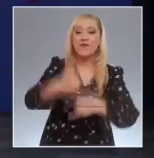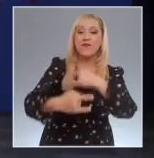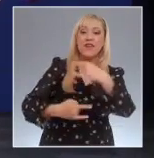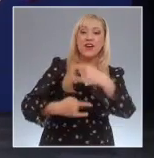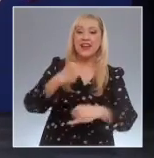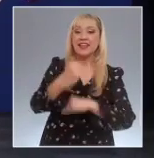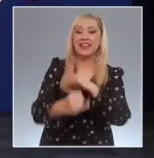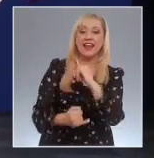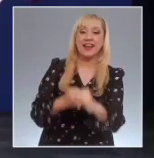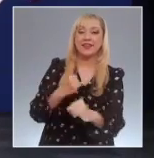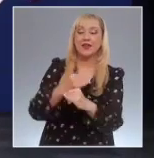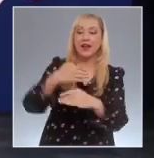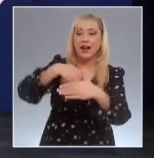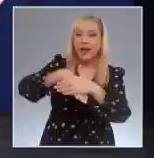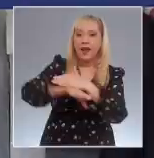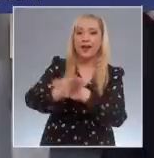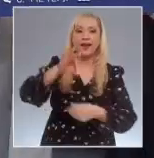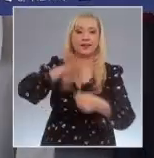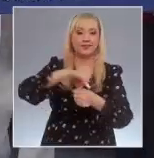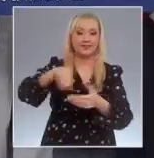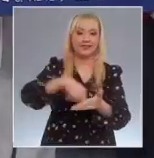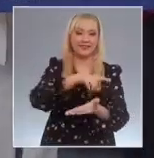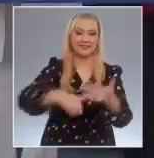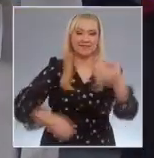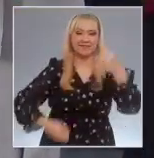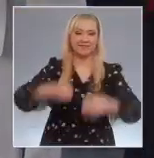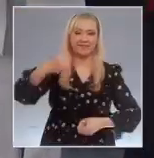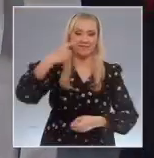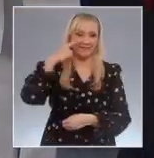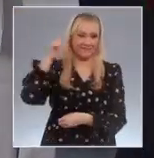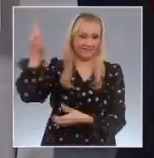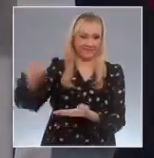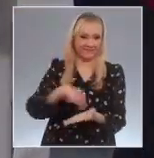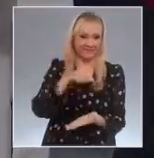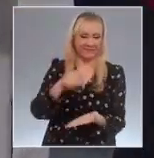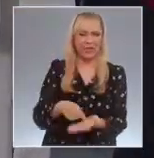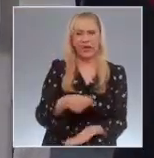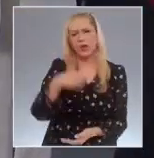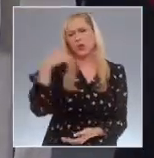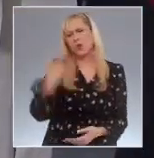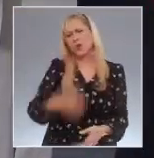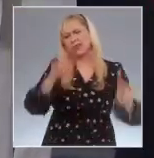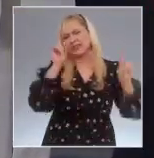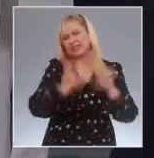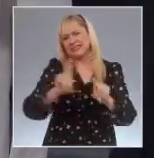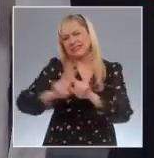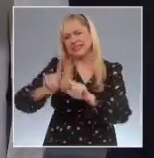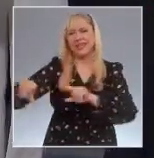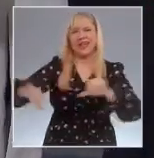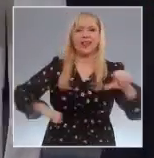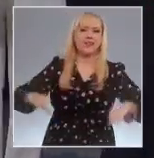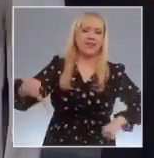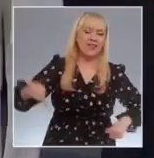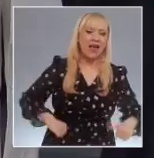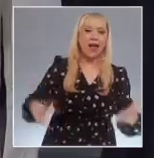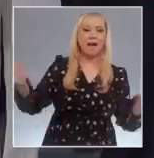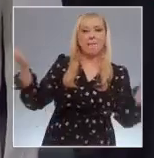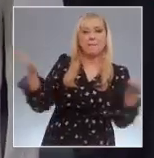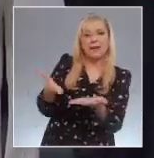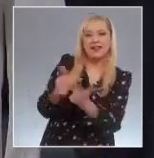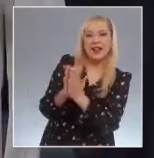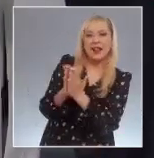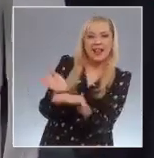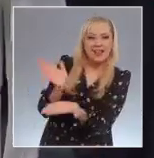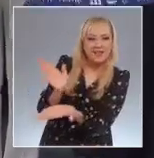del Tribunal Electoral. Con una veintena de actividades como presentaciones de libros, conversatorios, talleres